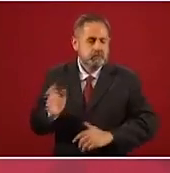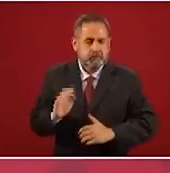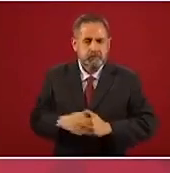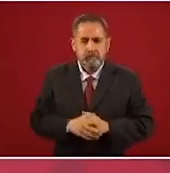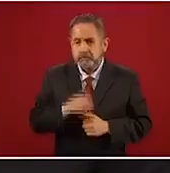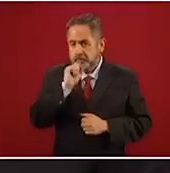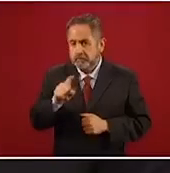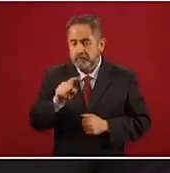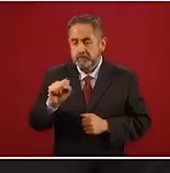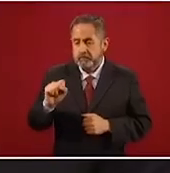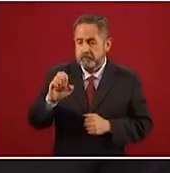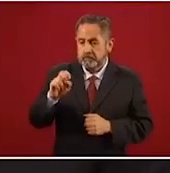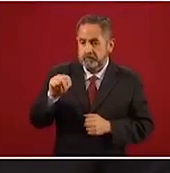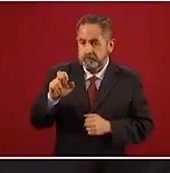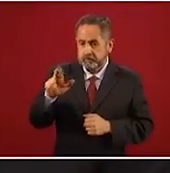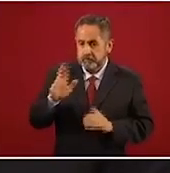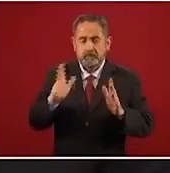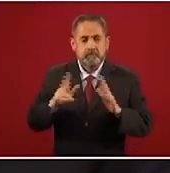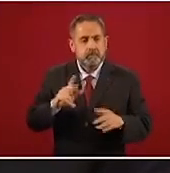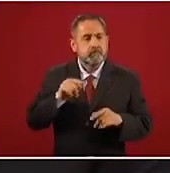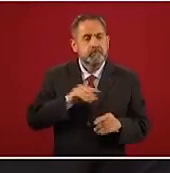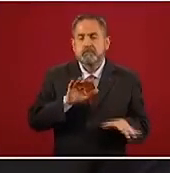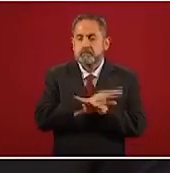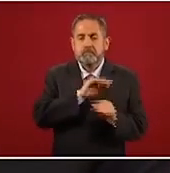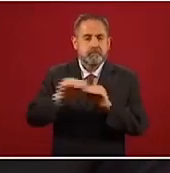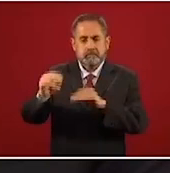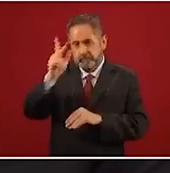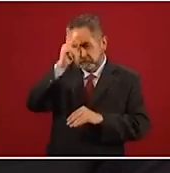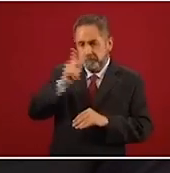la Secretaría de Energía sí está en Villahermosa, Tabasco.